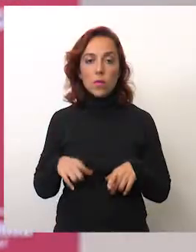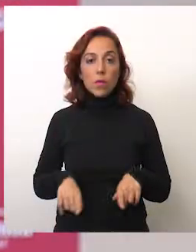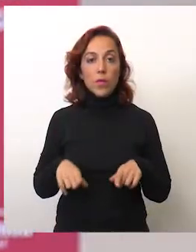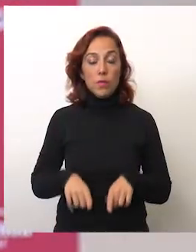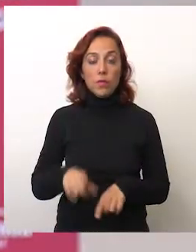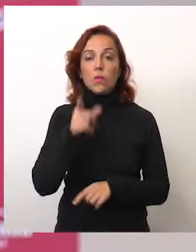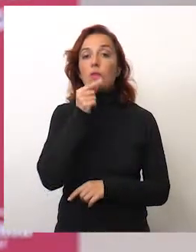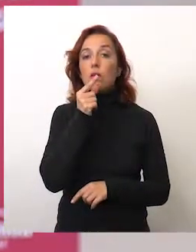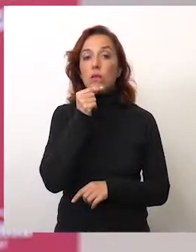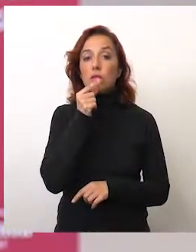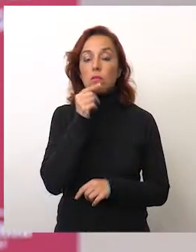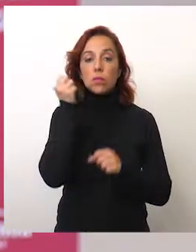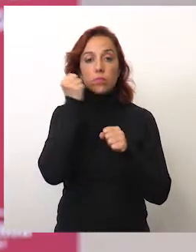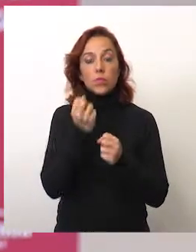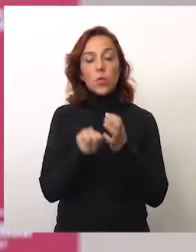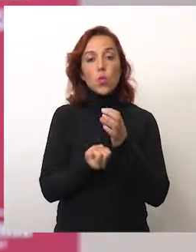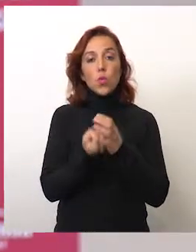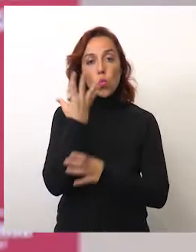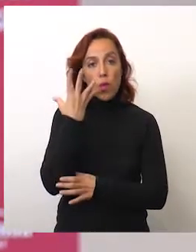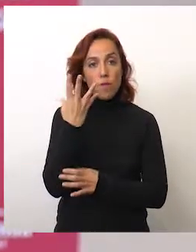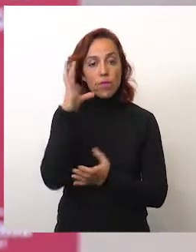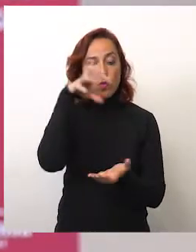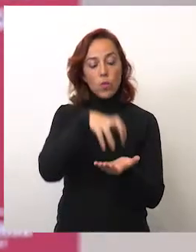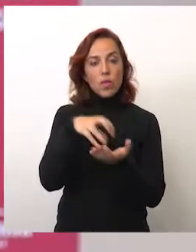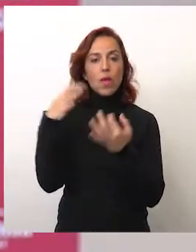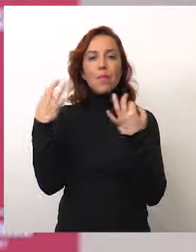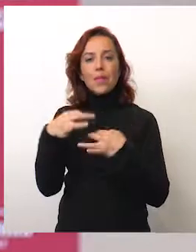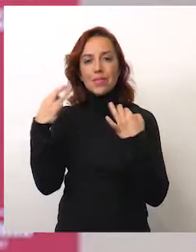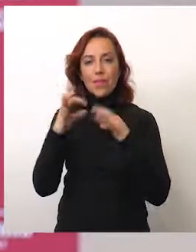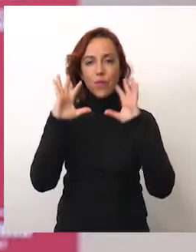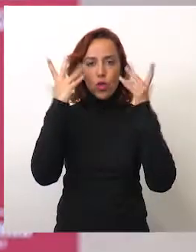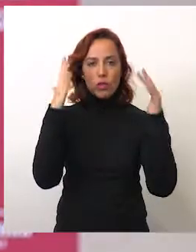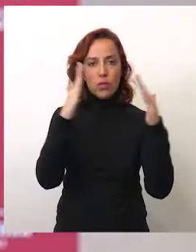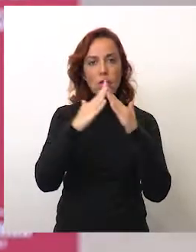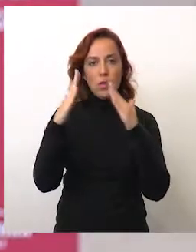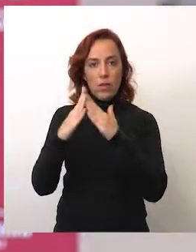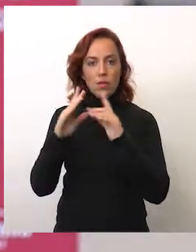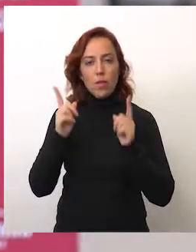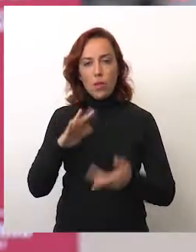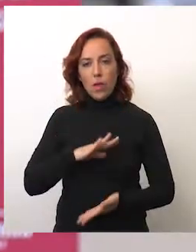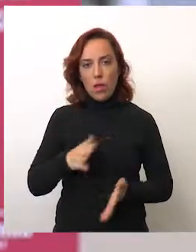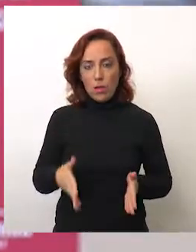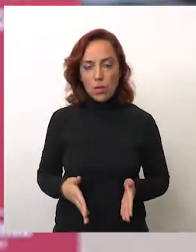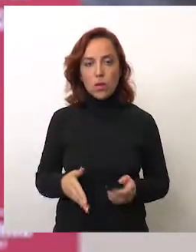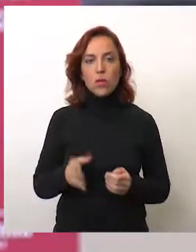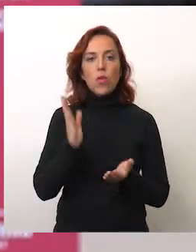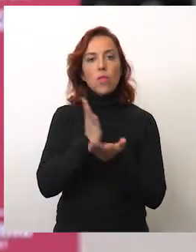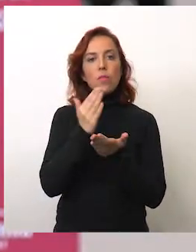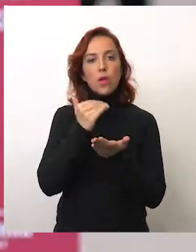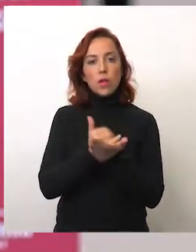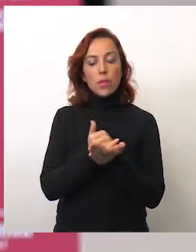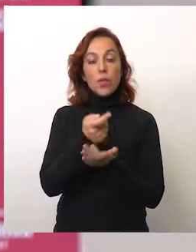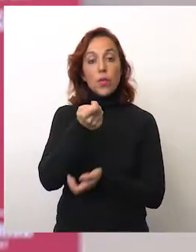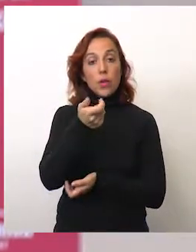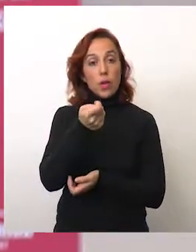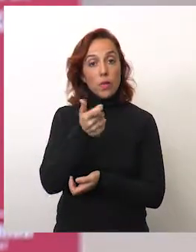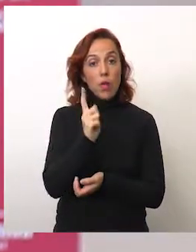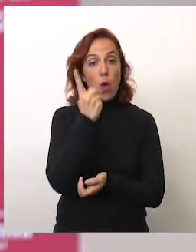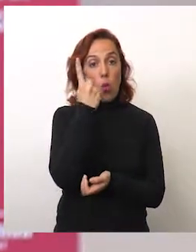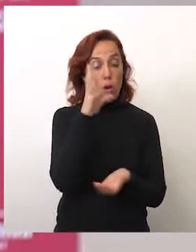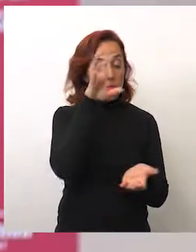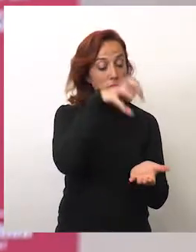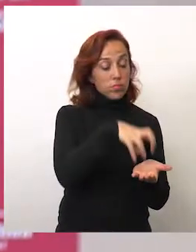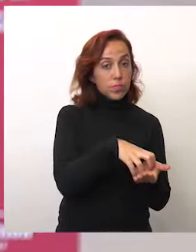El Ministerio del Interior inauguró dos nuevas unidades especializadas en violencia doméstica y de género en el departamento de Rivera,